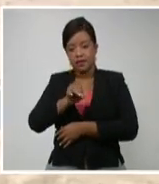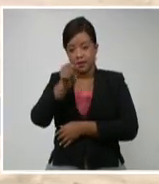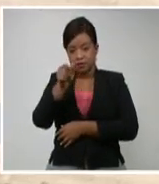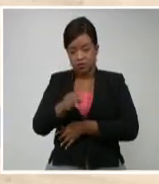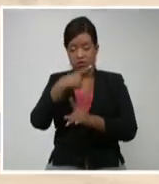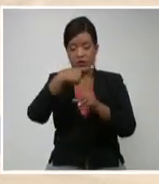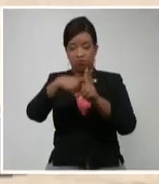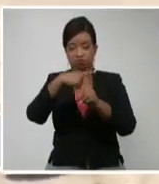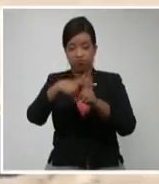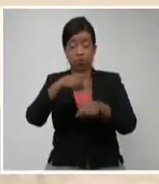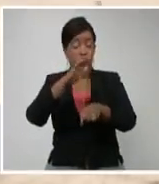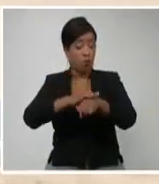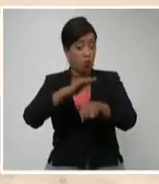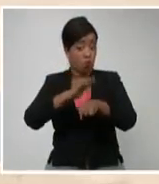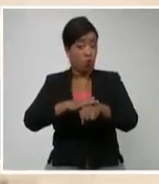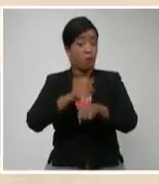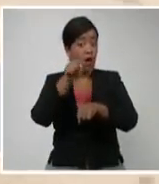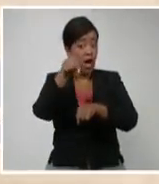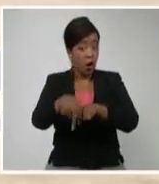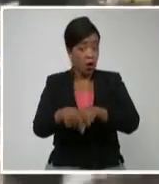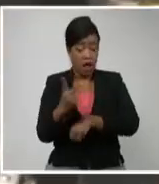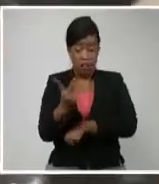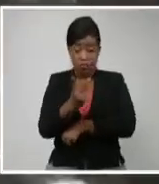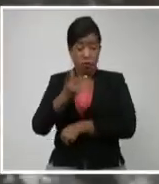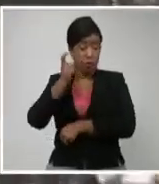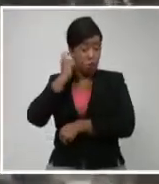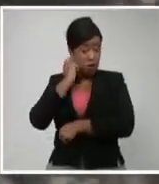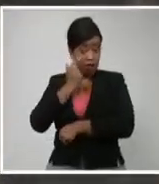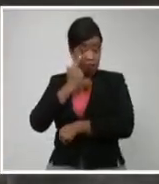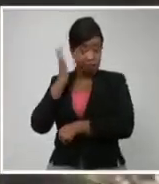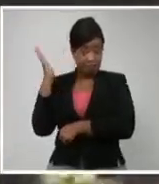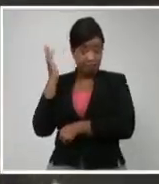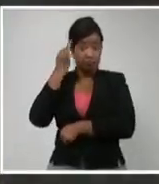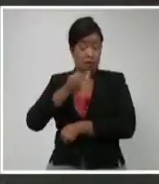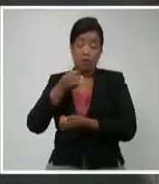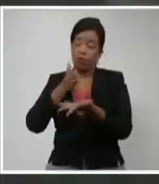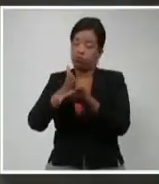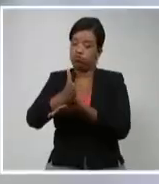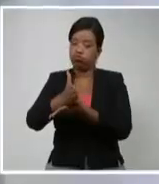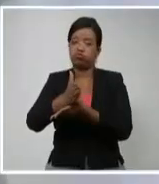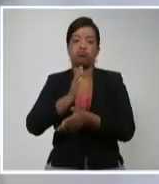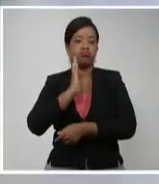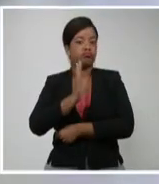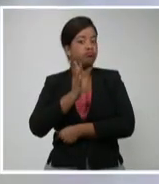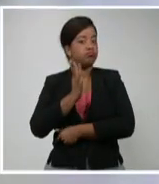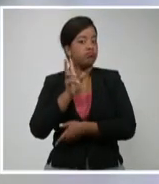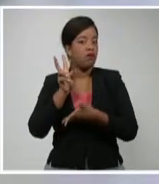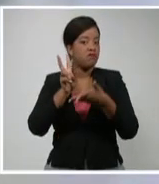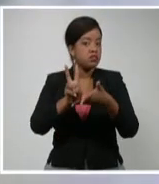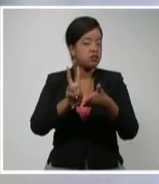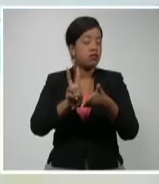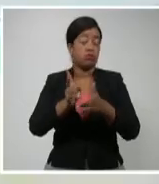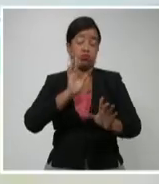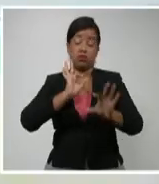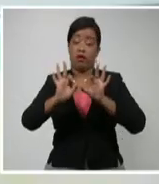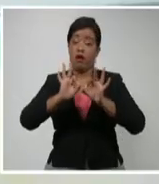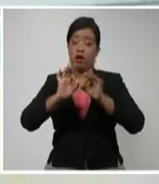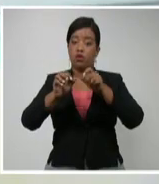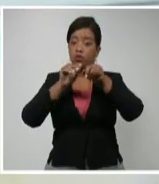motivo por el cual ambas estomatólogos odalys y caridad continúan en su andar para prevenir y frenar la expansión del virus